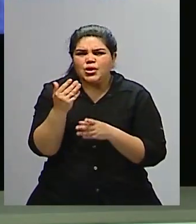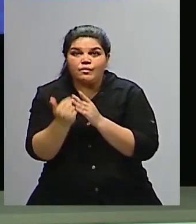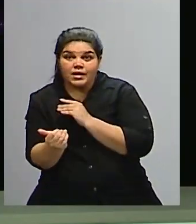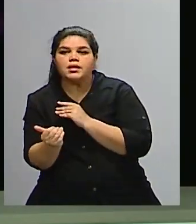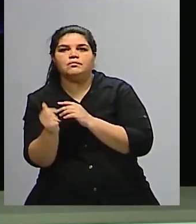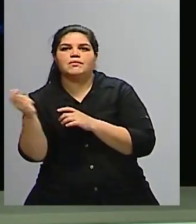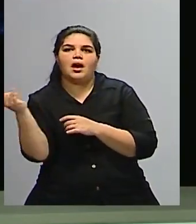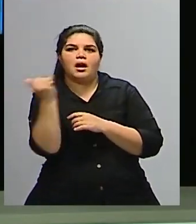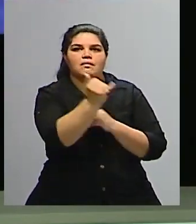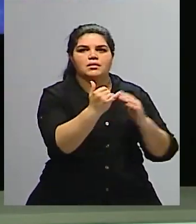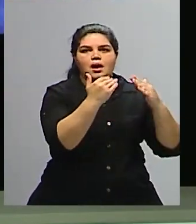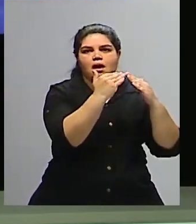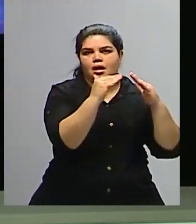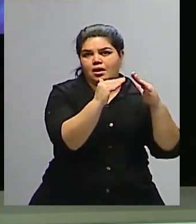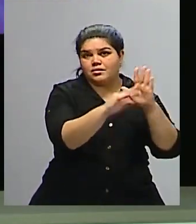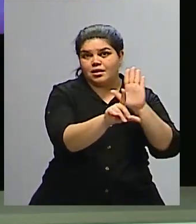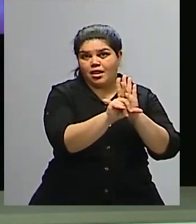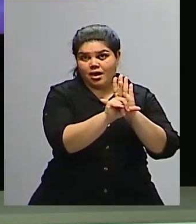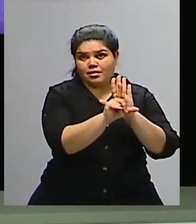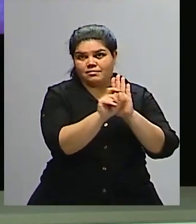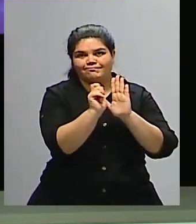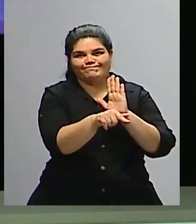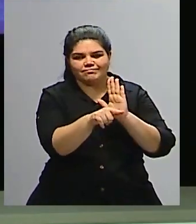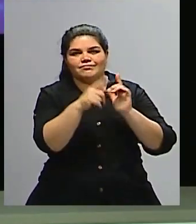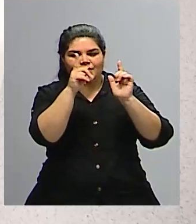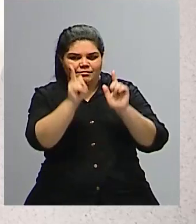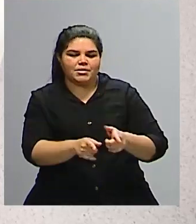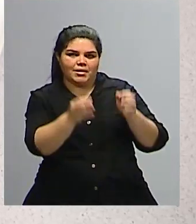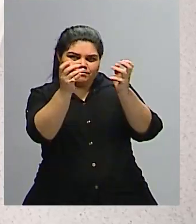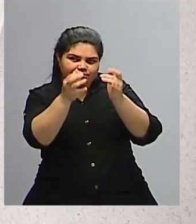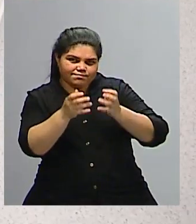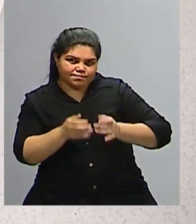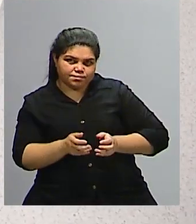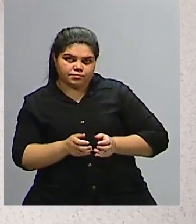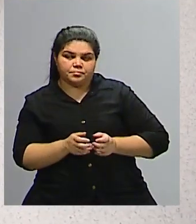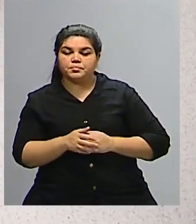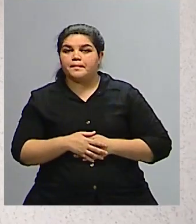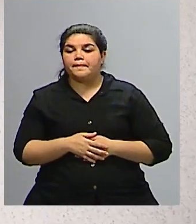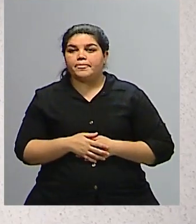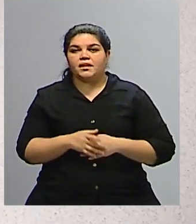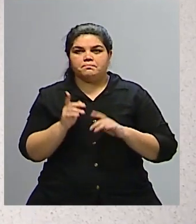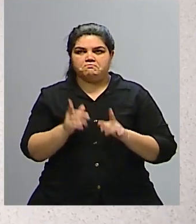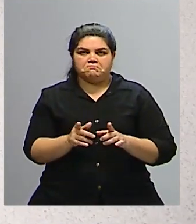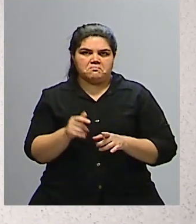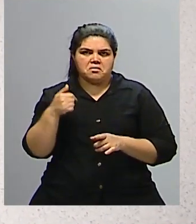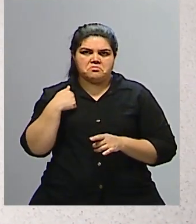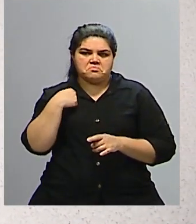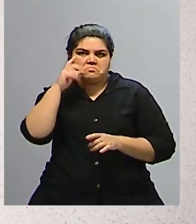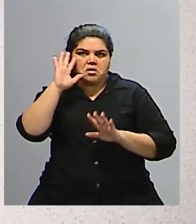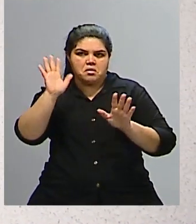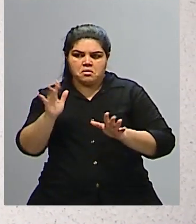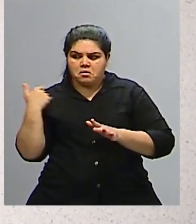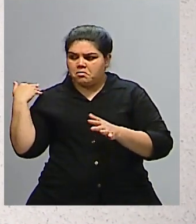con un decreto de insistencia. Yo, en los 40 años que llevo, no conozco ningún decreto de insistencia o una observación hecha por ese órgano. Y